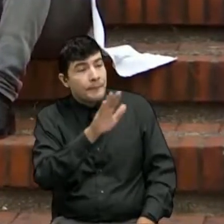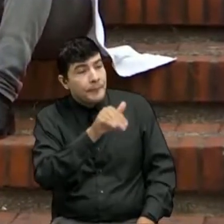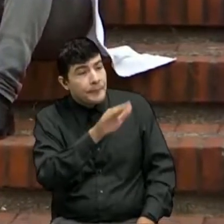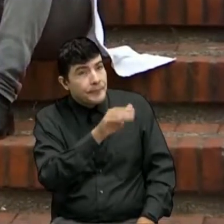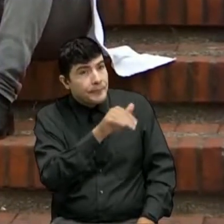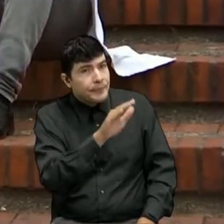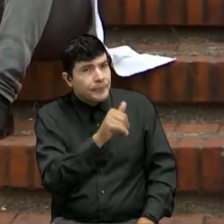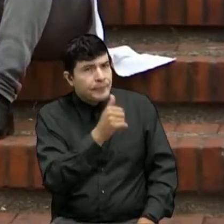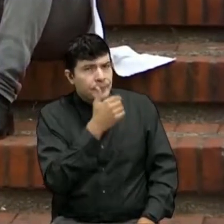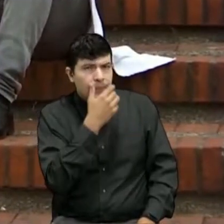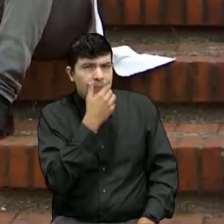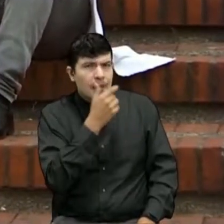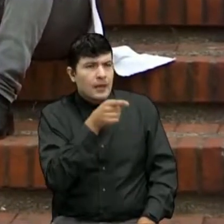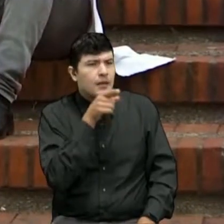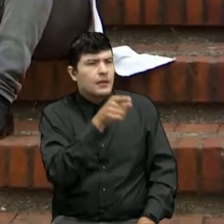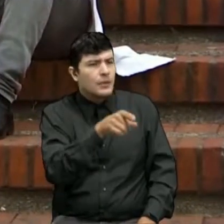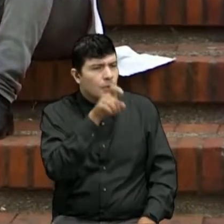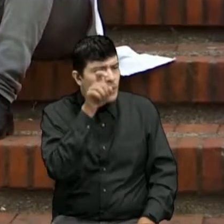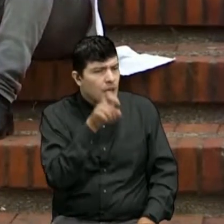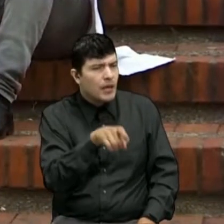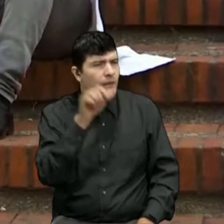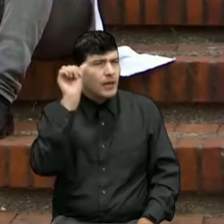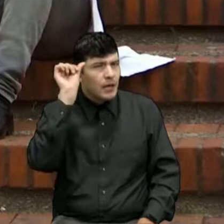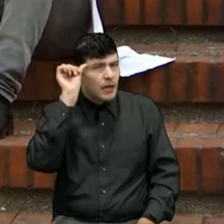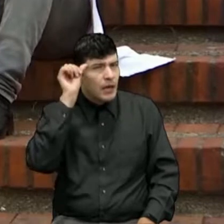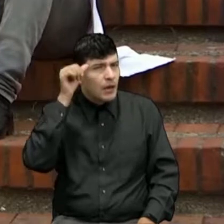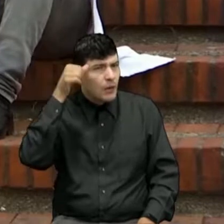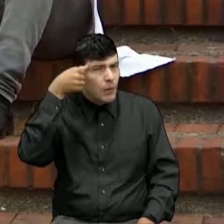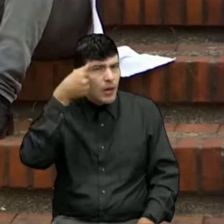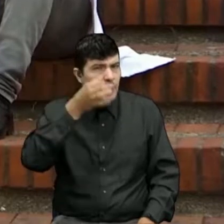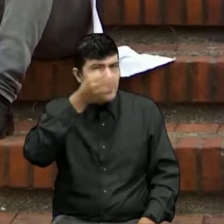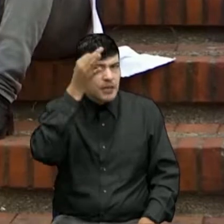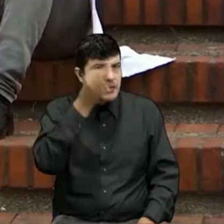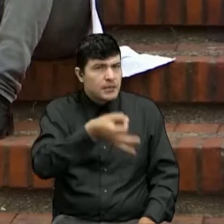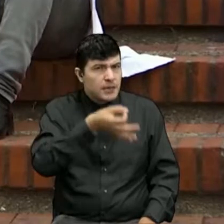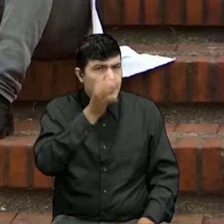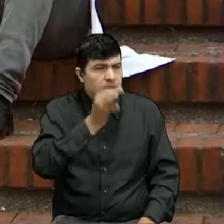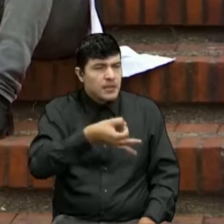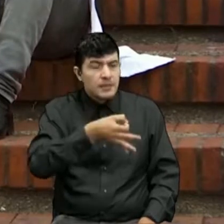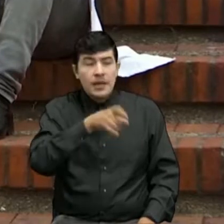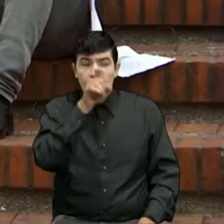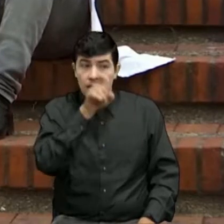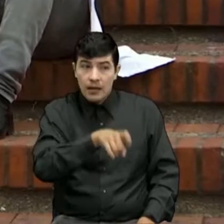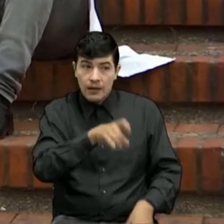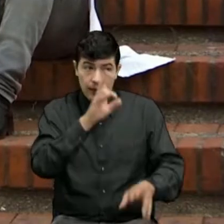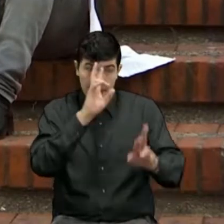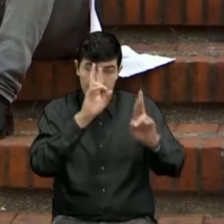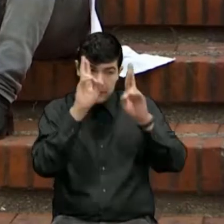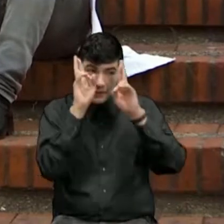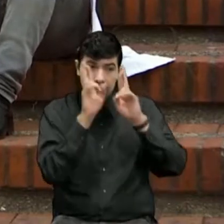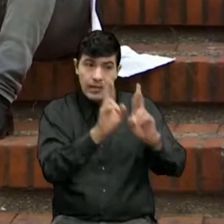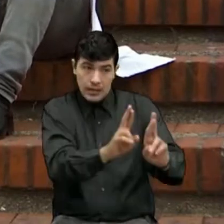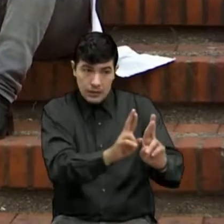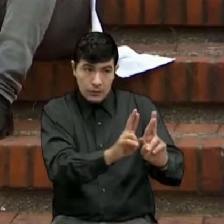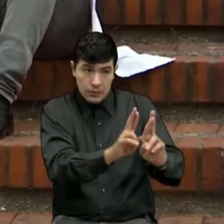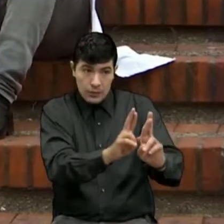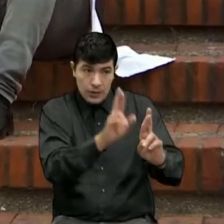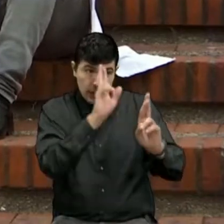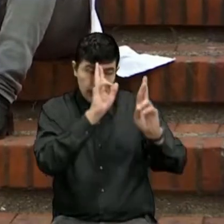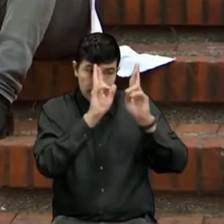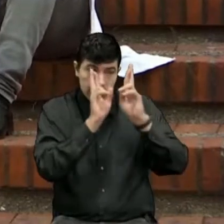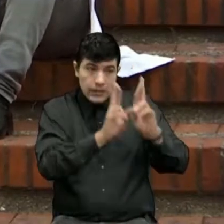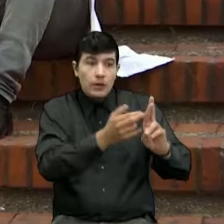debes recordar siempre que hay que tener respeto por las creencias y las opiniones de los